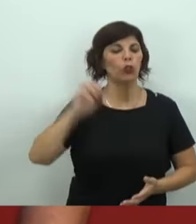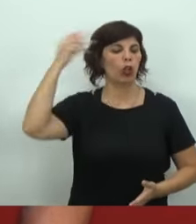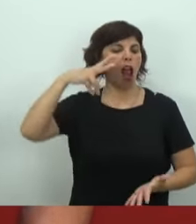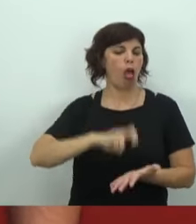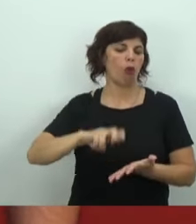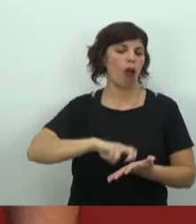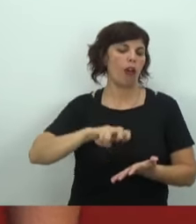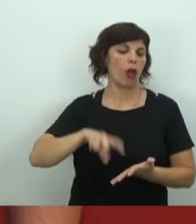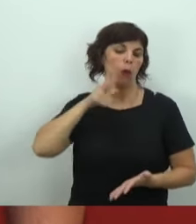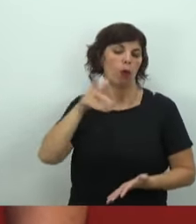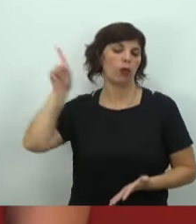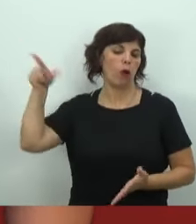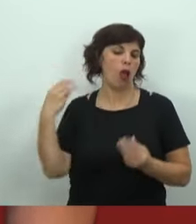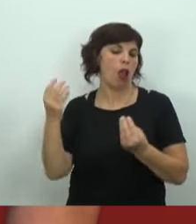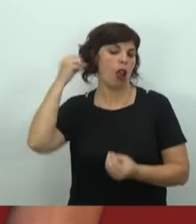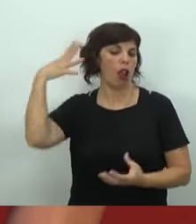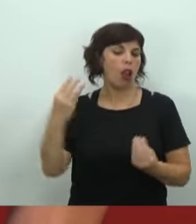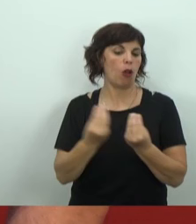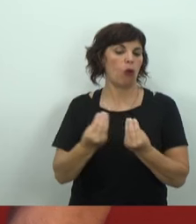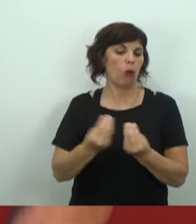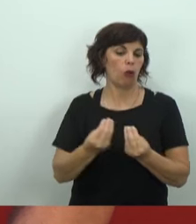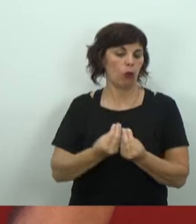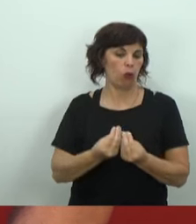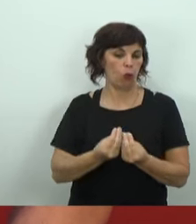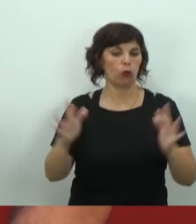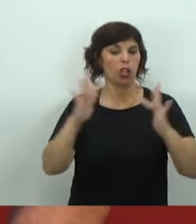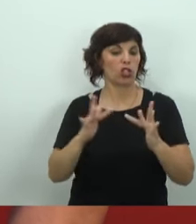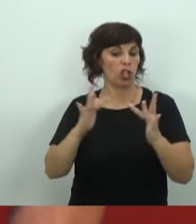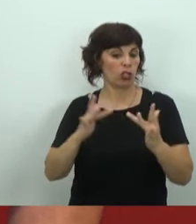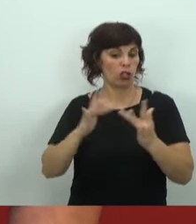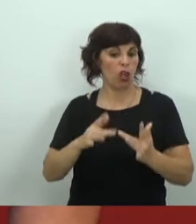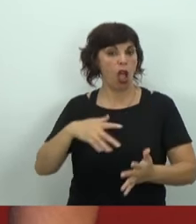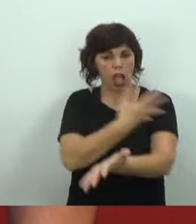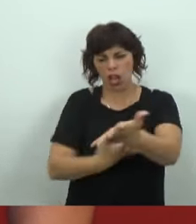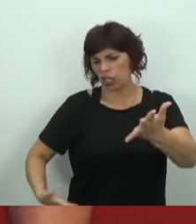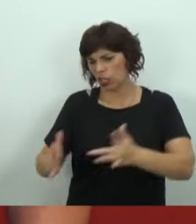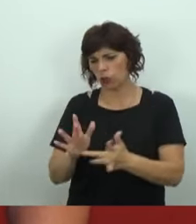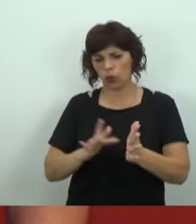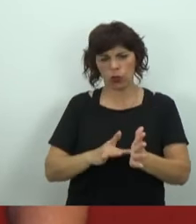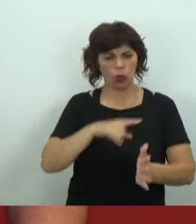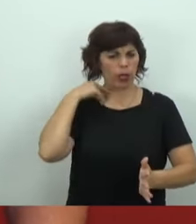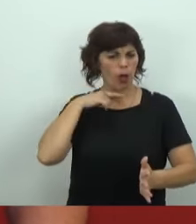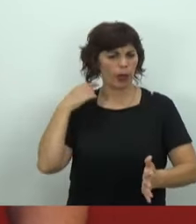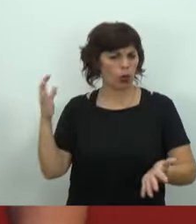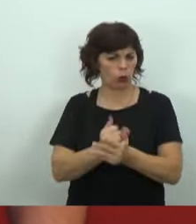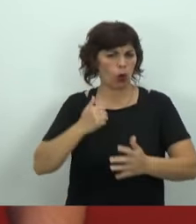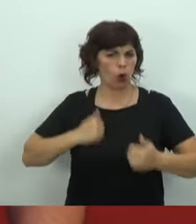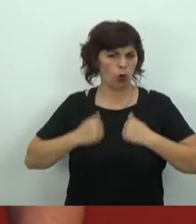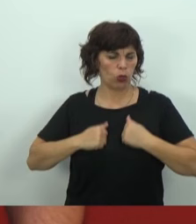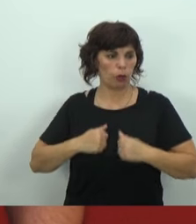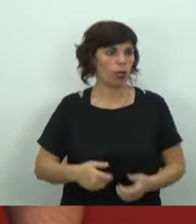tenemos comunión los unos con los otros, y la sangre de Jesucristo nos limpia de todo pecado. Y el demonio